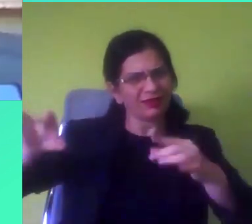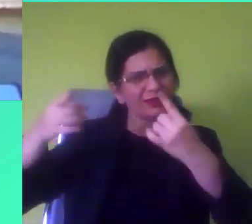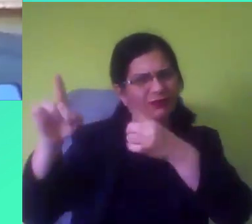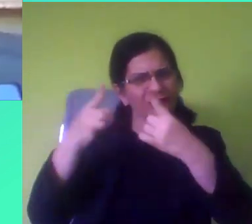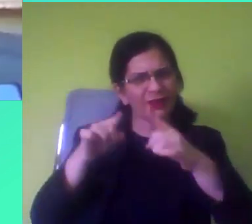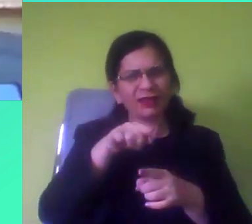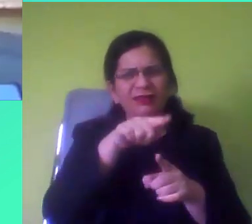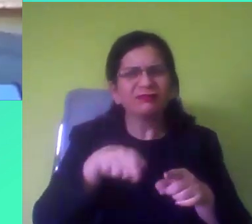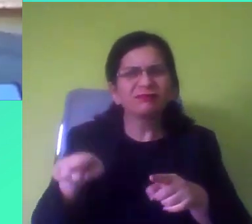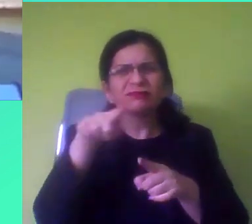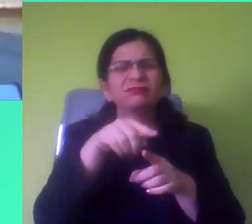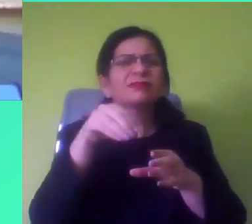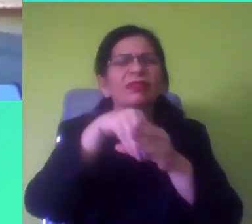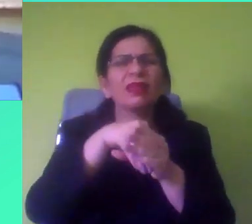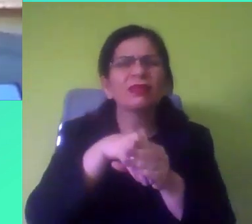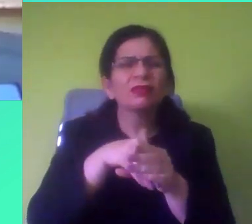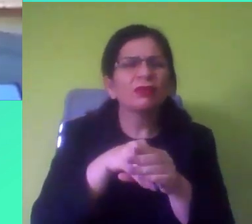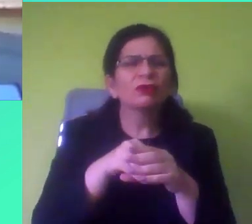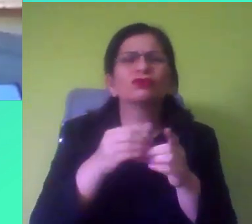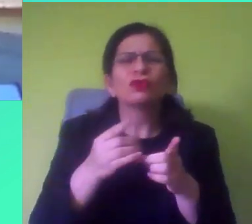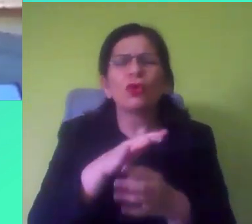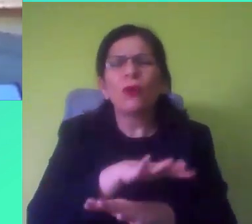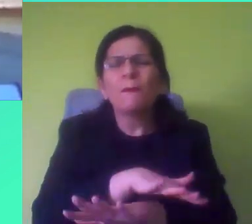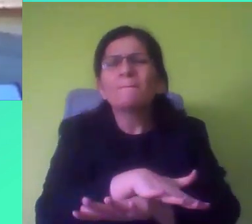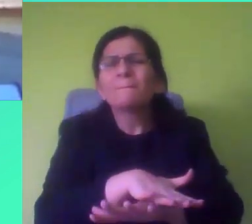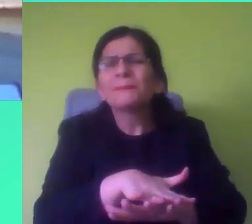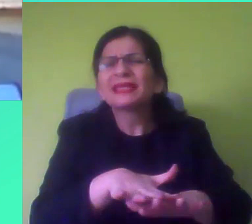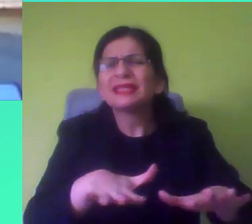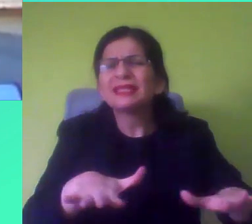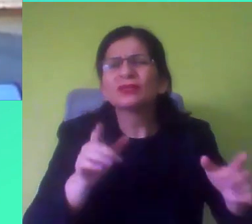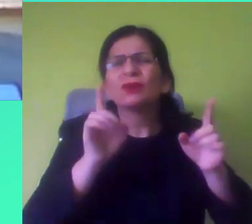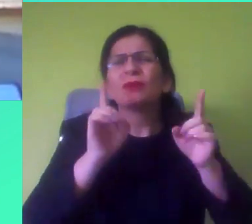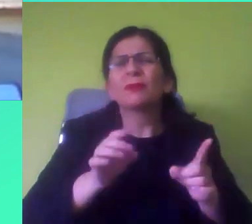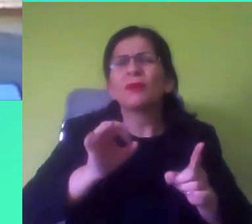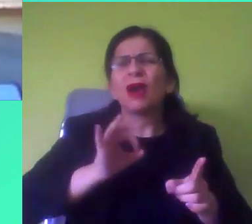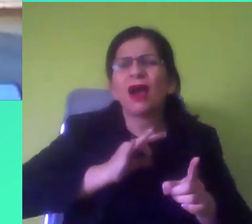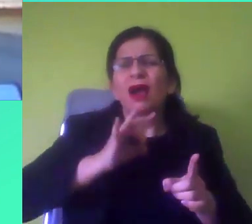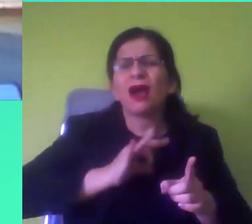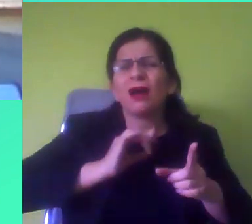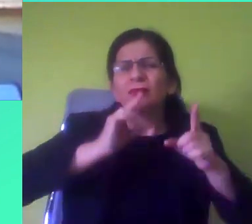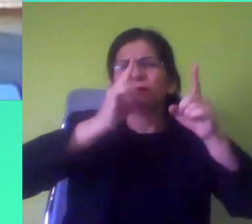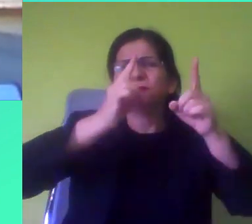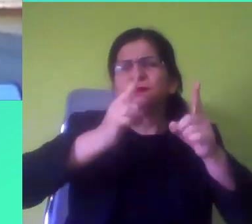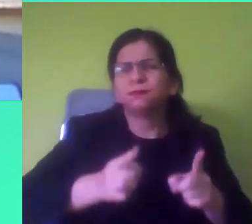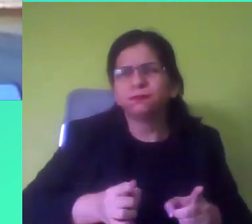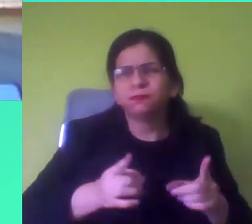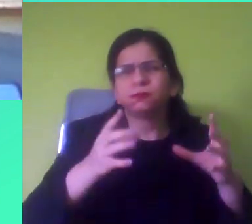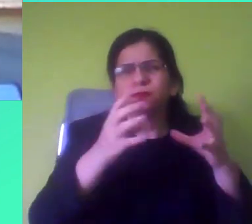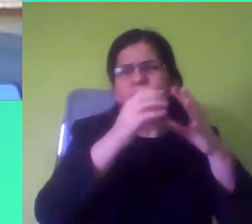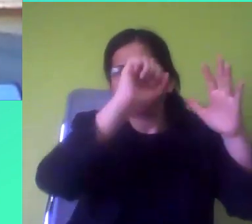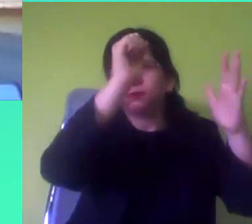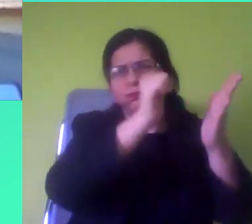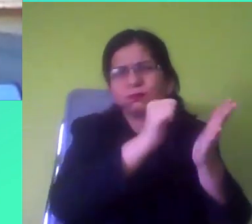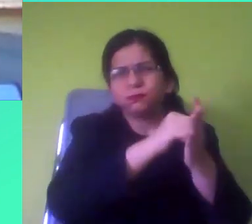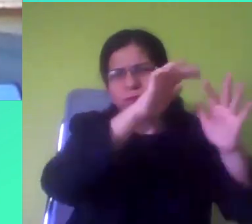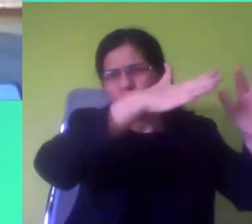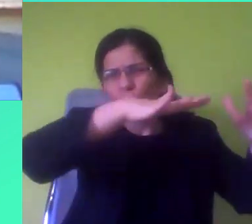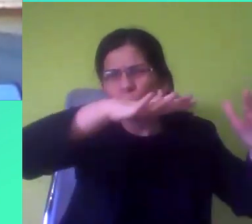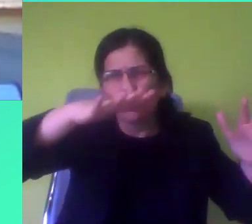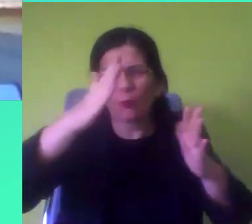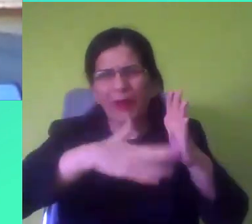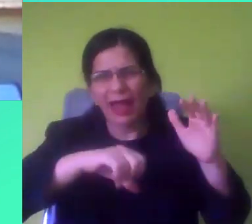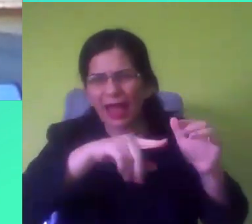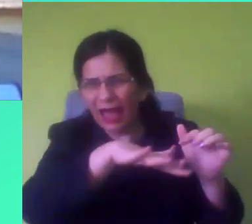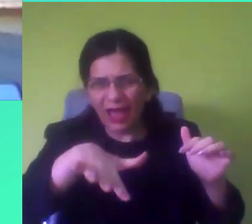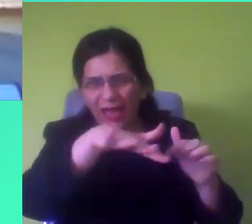asociado a el contenido de hielo en estos suelos congelados permanentes. Entonces, si nosotros tenemos un suelo congelado